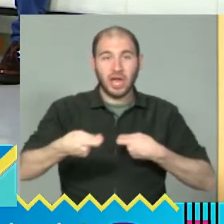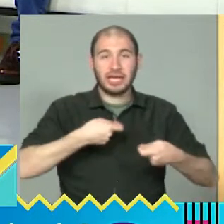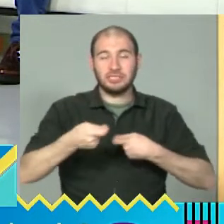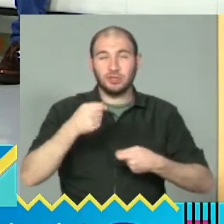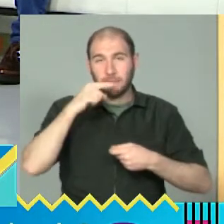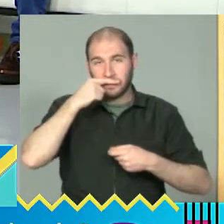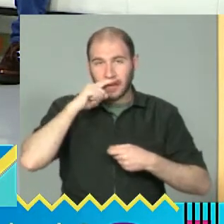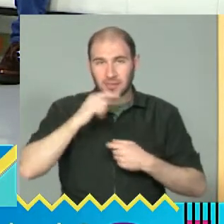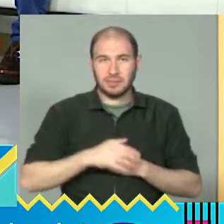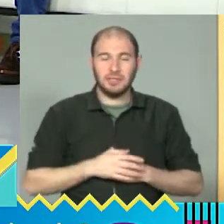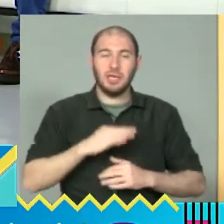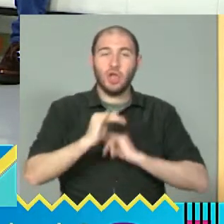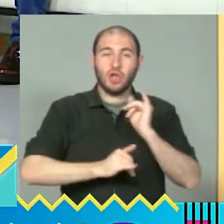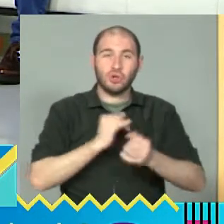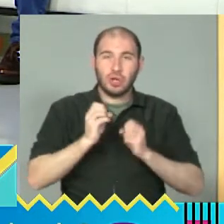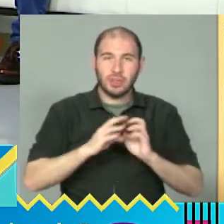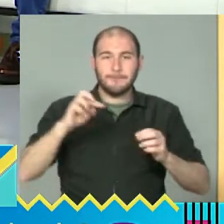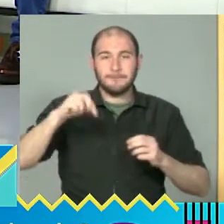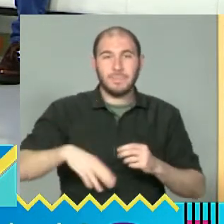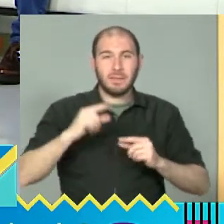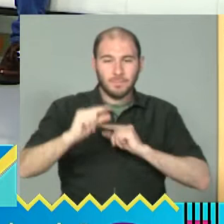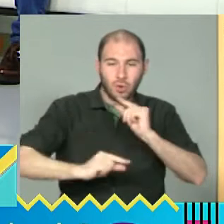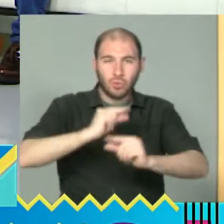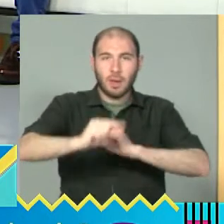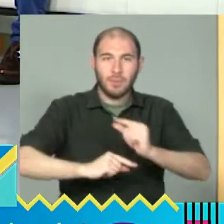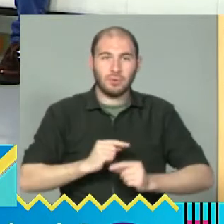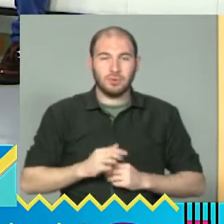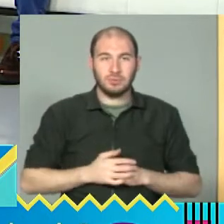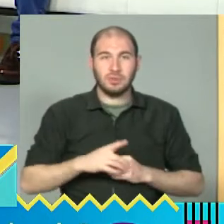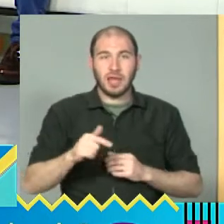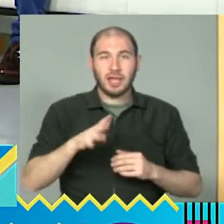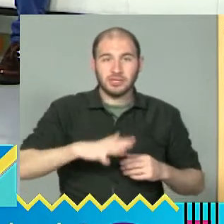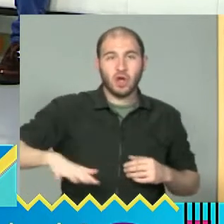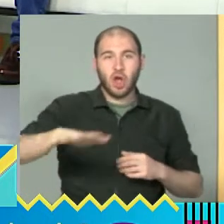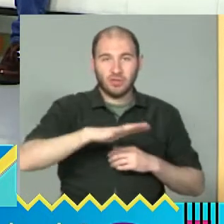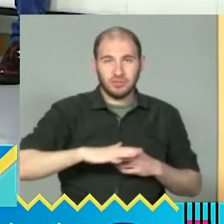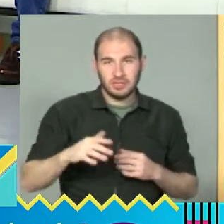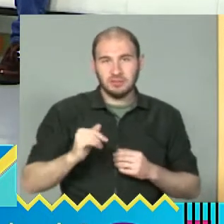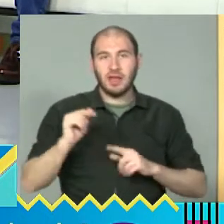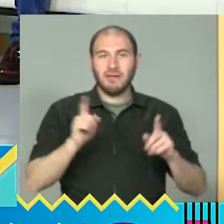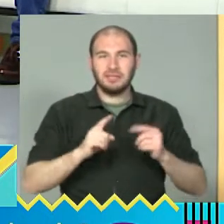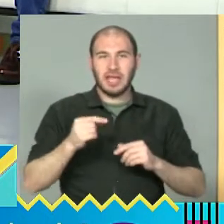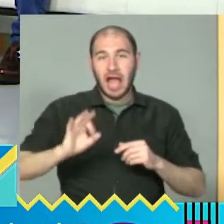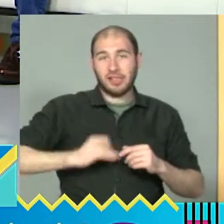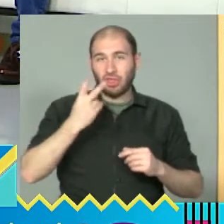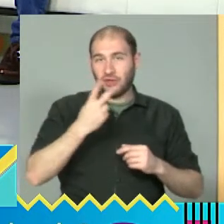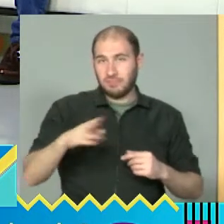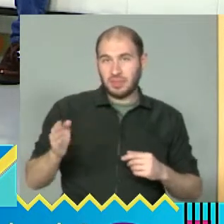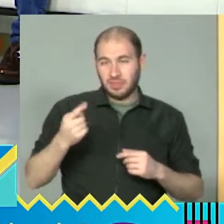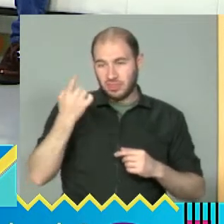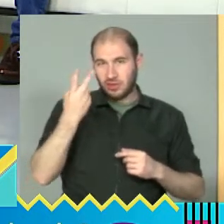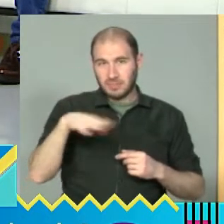de Mauricio Macri y se empezó a hablar de una política gradualista en función del contexto en el que el país se encontraba hace 2 años y medio